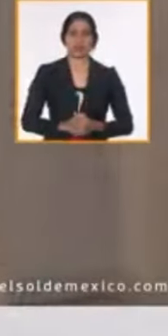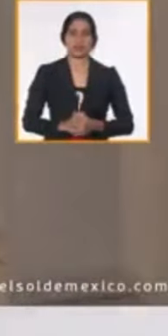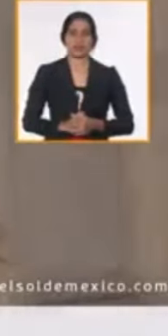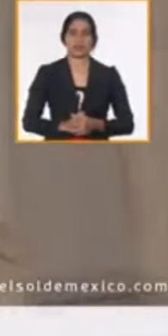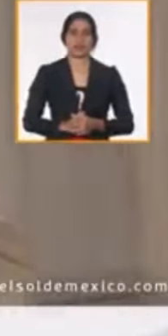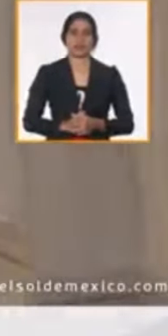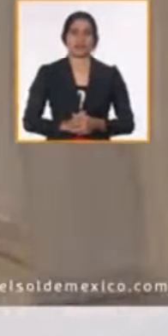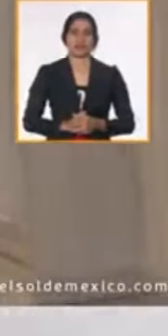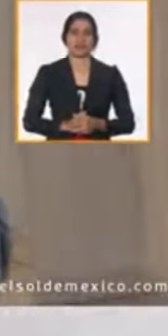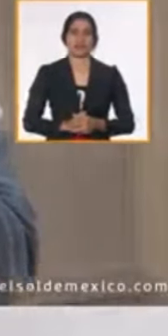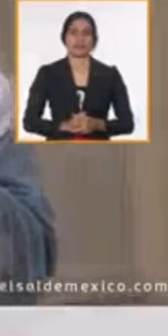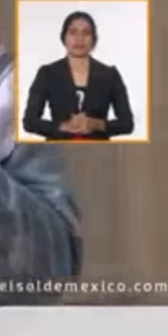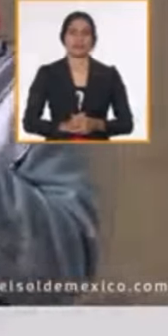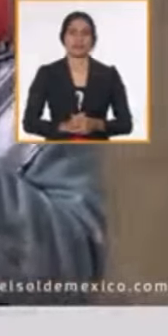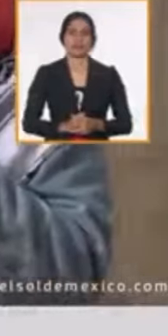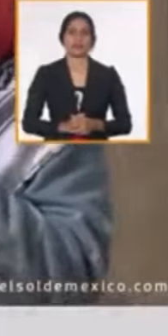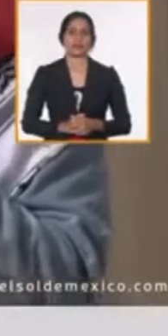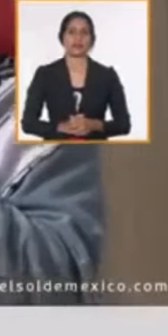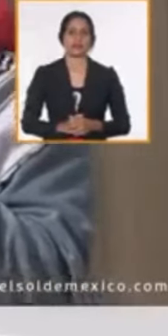We saw what they did at Emerson.